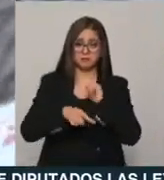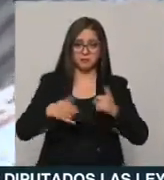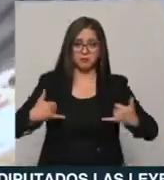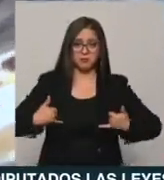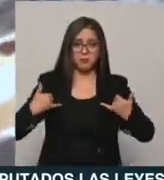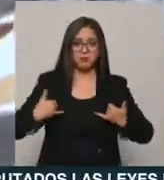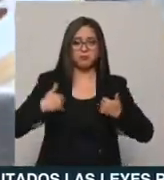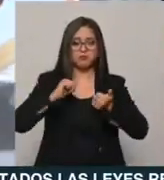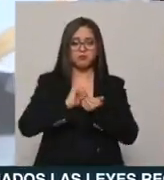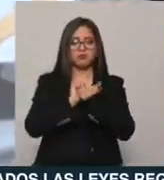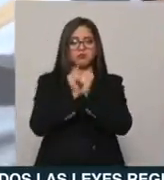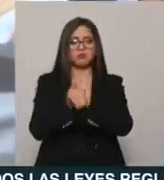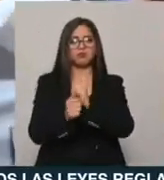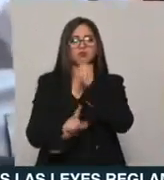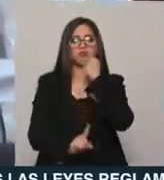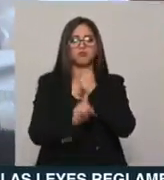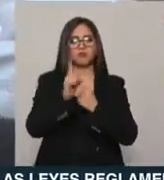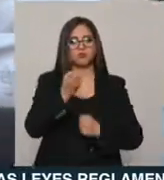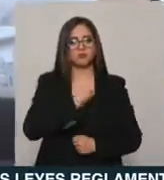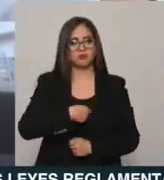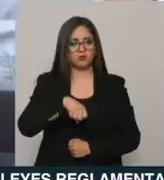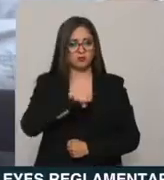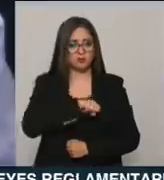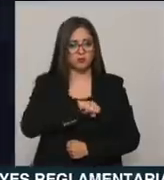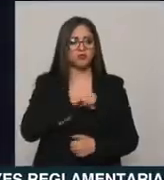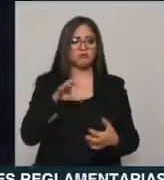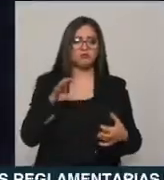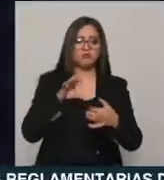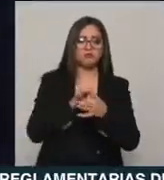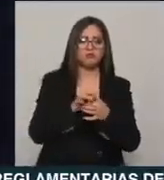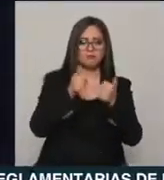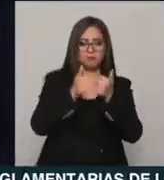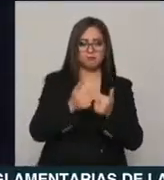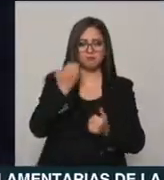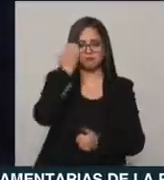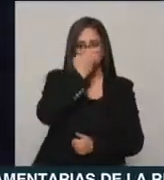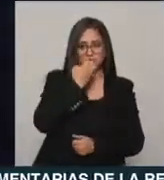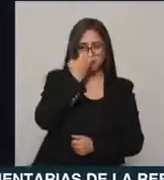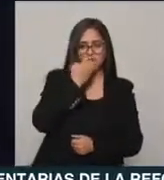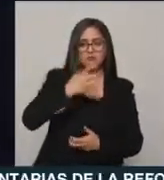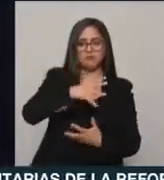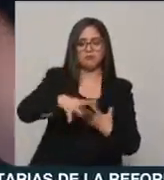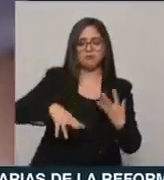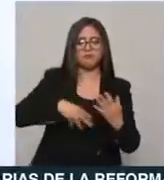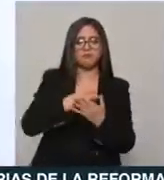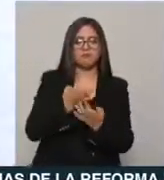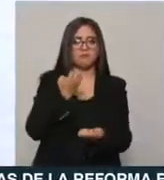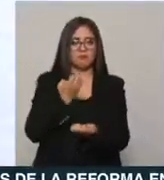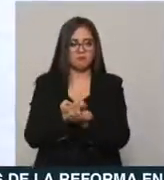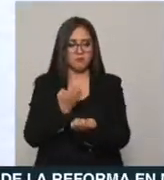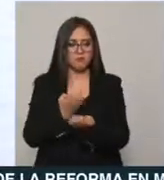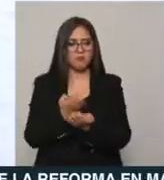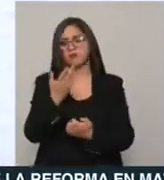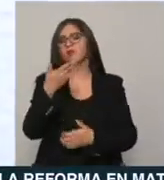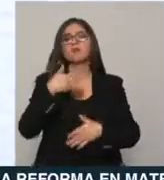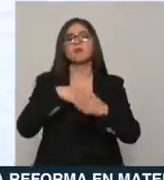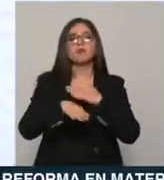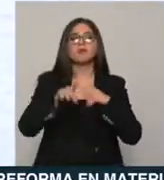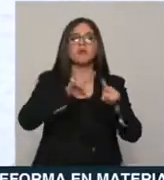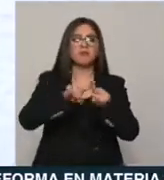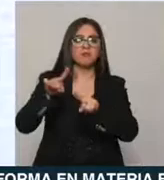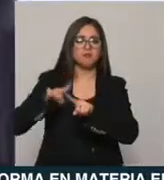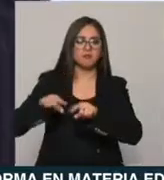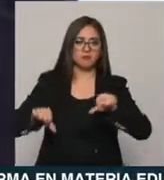afecta negativamente la salud, la permanencia en la escuela, los ingresos económicos, el acceso a las oportunidades